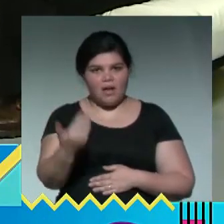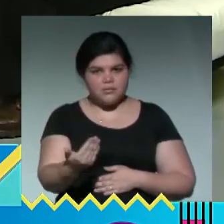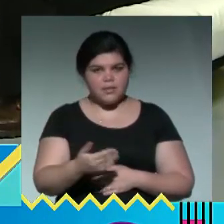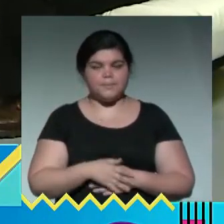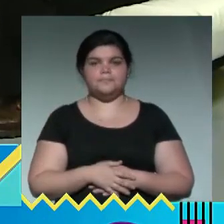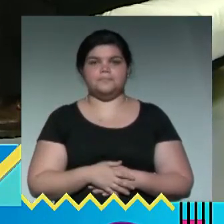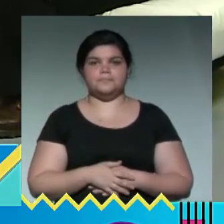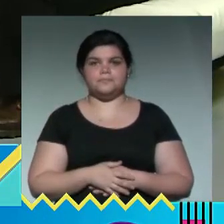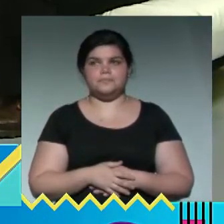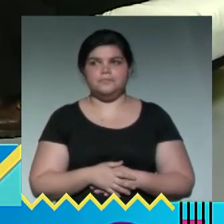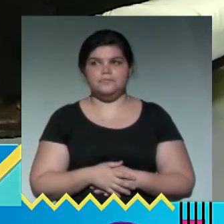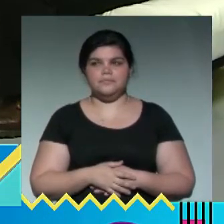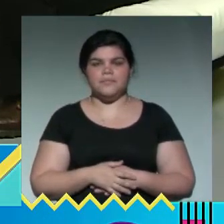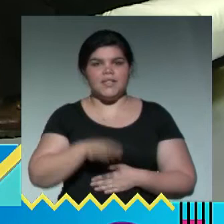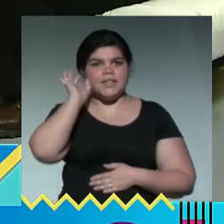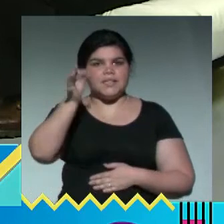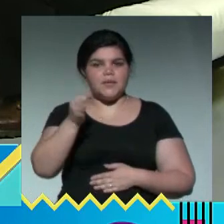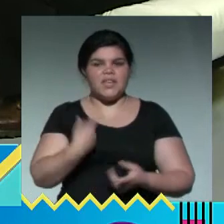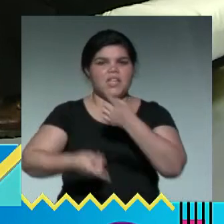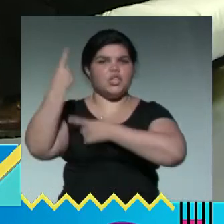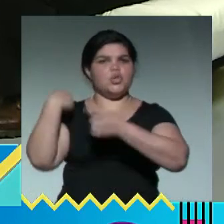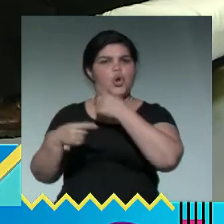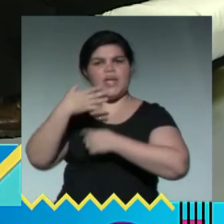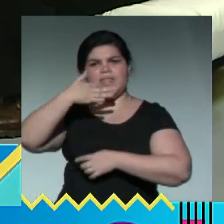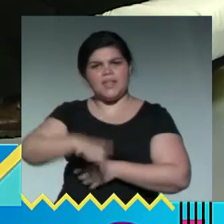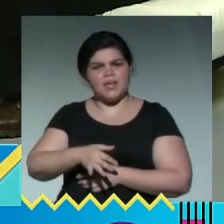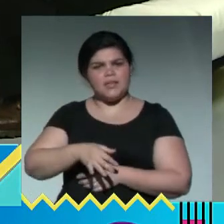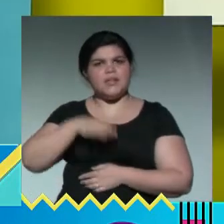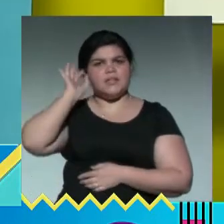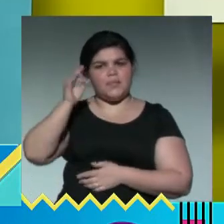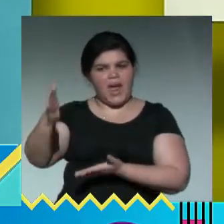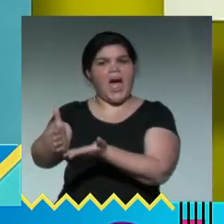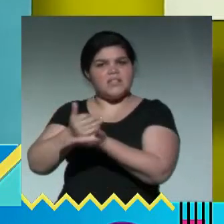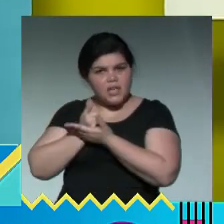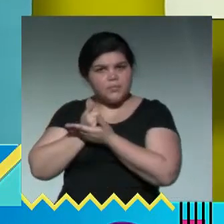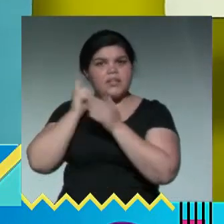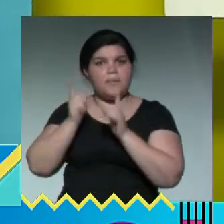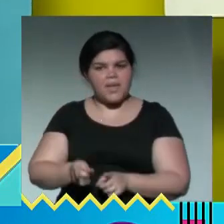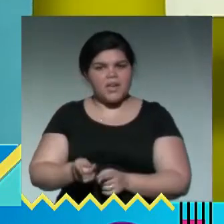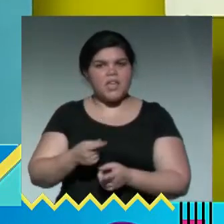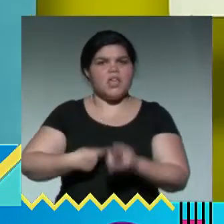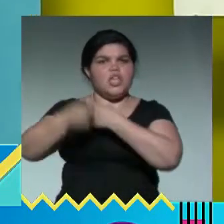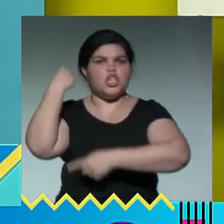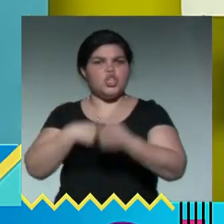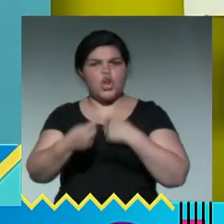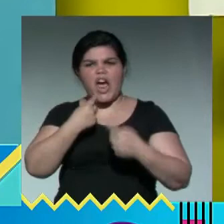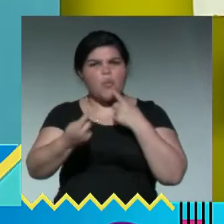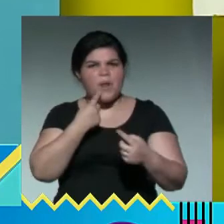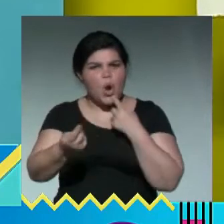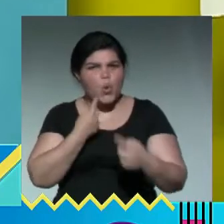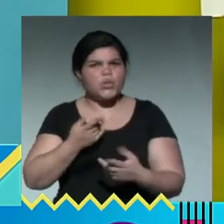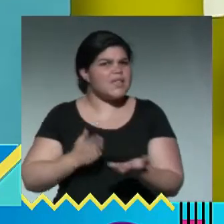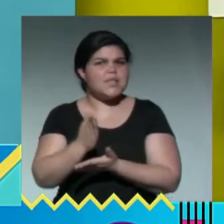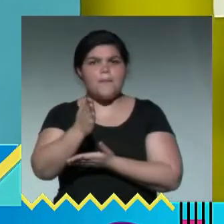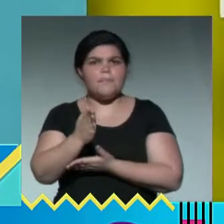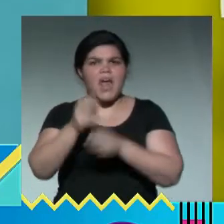presente. Bueno, y entendiendo esto, ¿no? La historia para poder reconocerla, para poder aceptarla, para poder revisarla, cuestionarla constantemente, porque